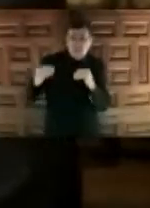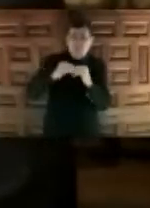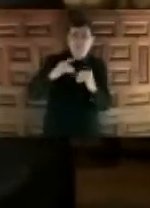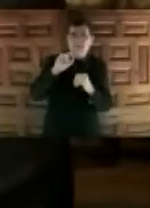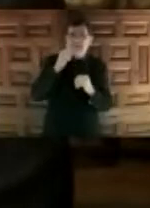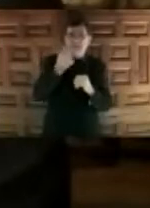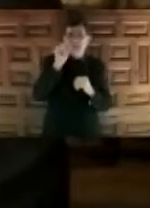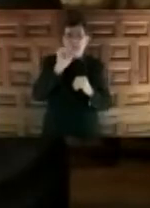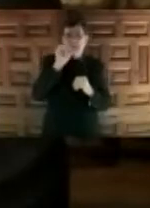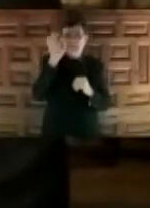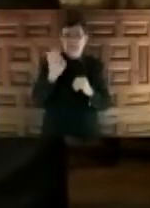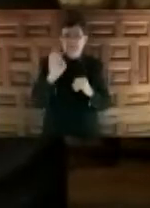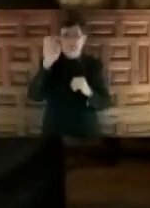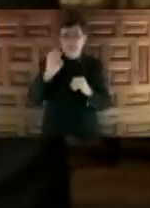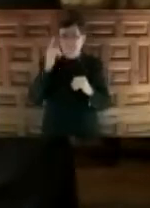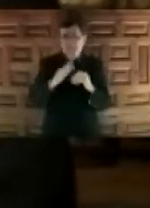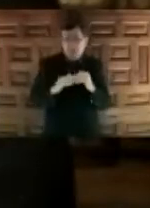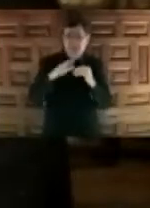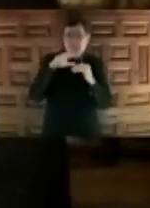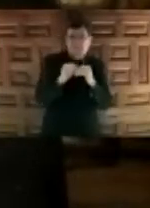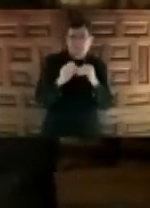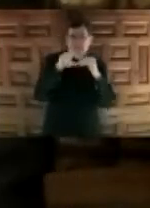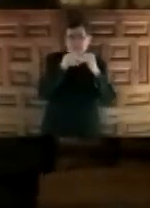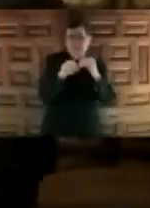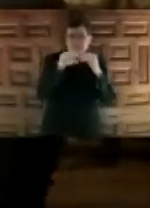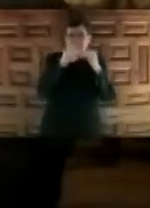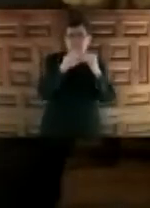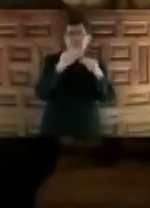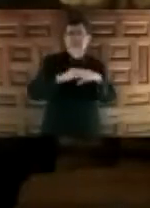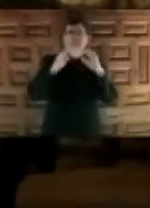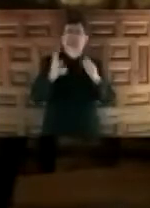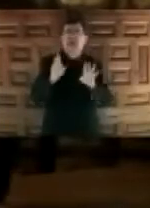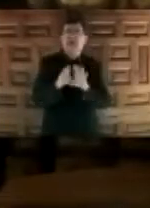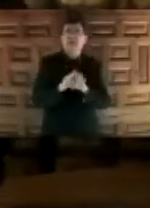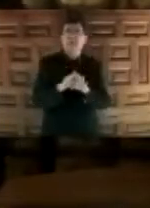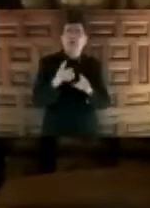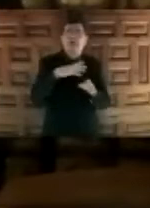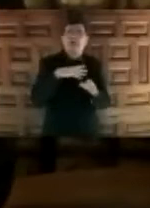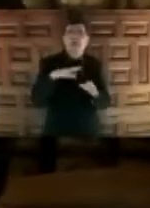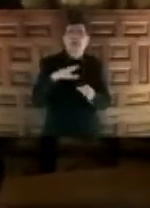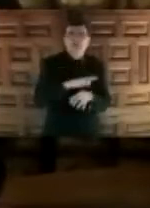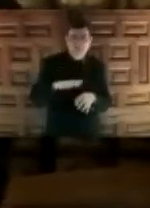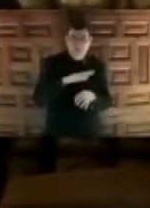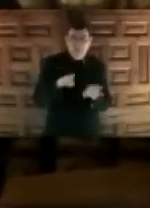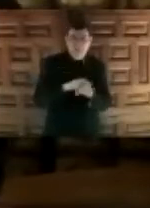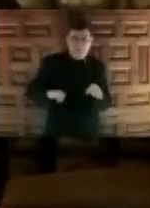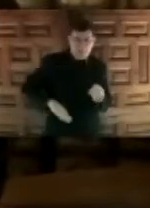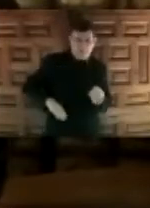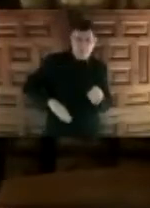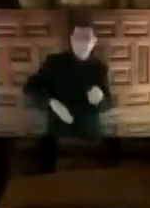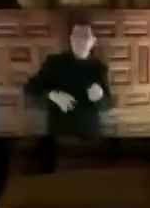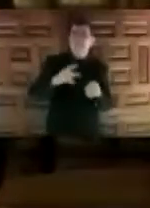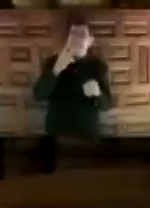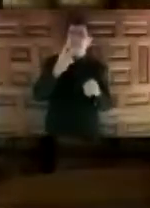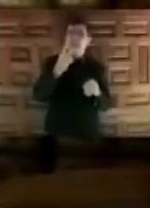menos 26 puntos porcentuales para pues, poder acceder, ya no digamos, al área de beneficios en